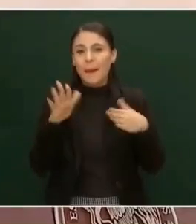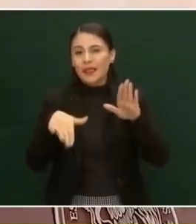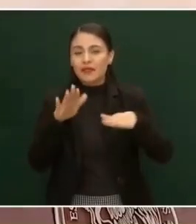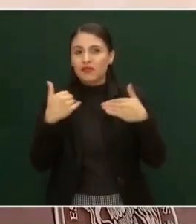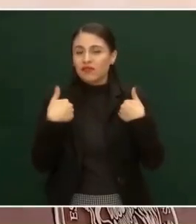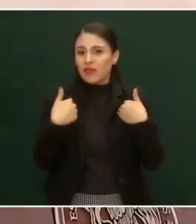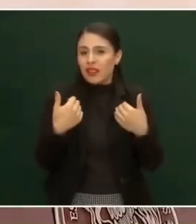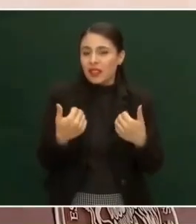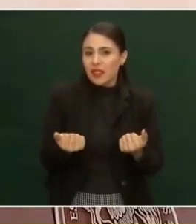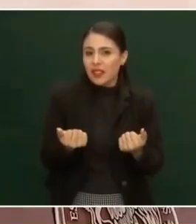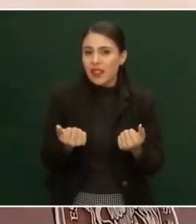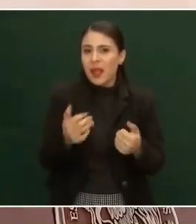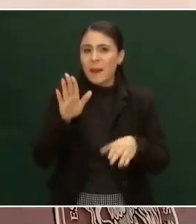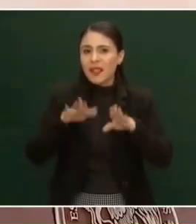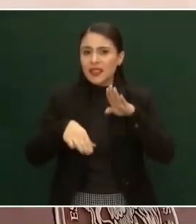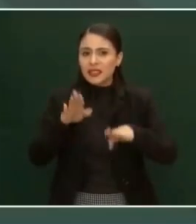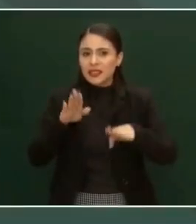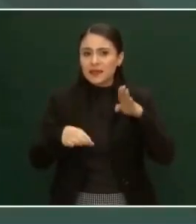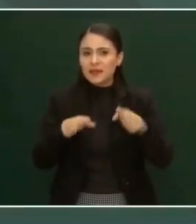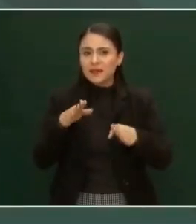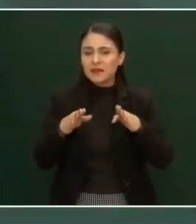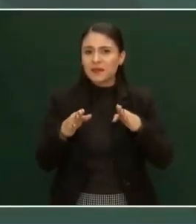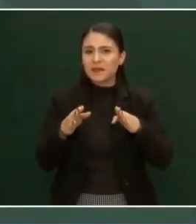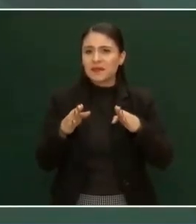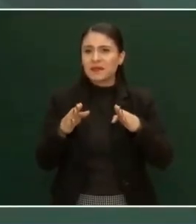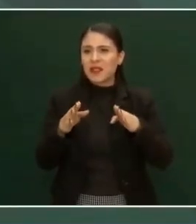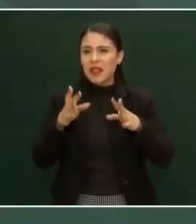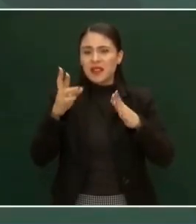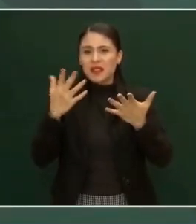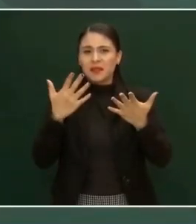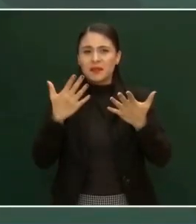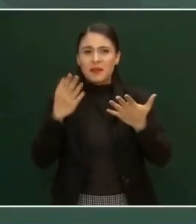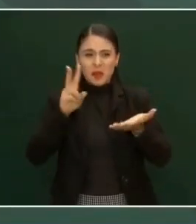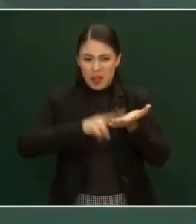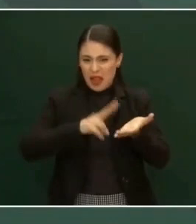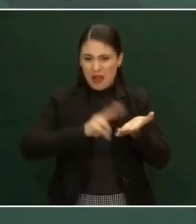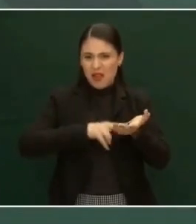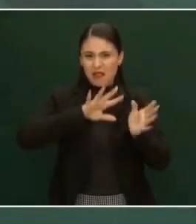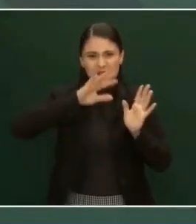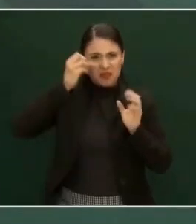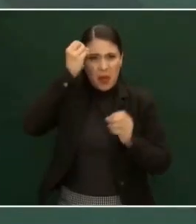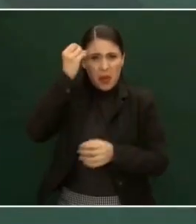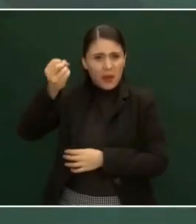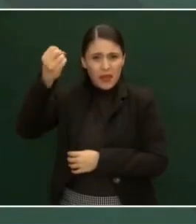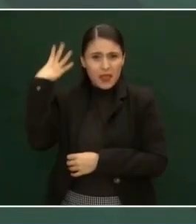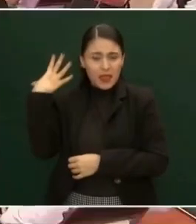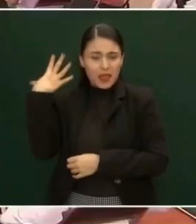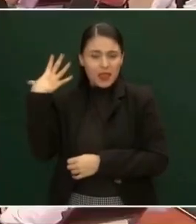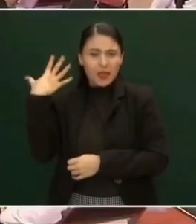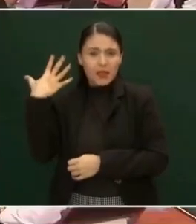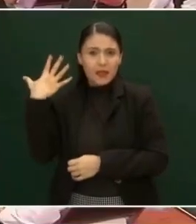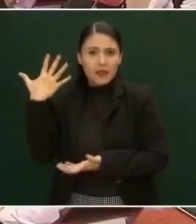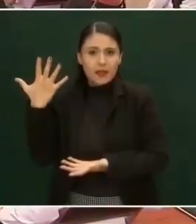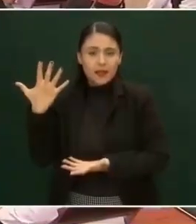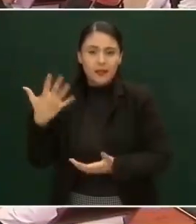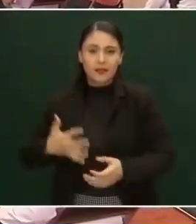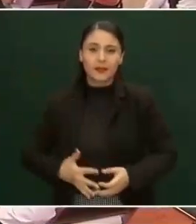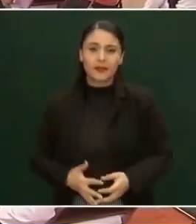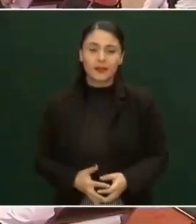y hasta se hacen a un lado los principios y se olvida que es lo peor